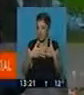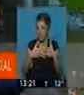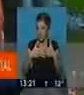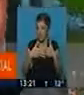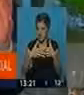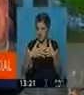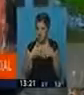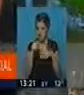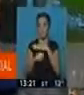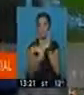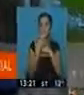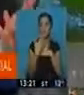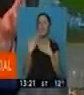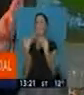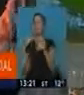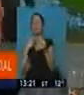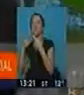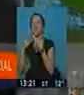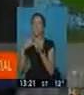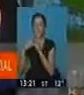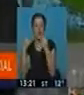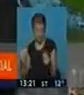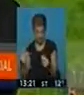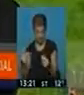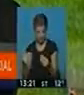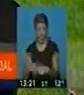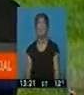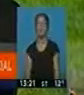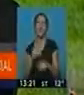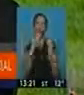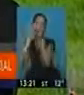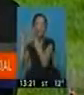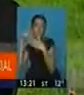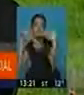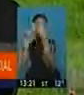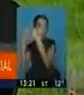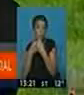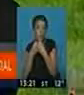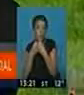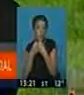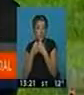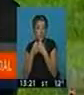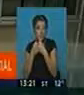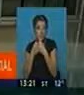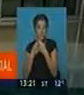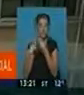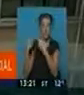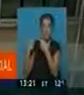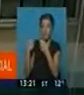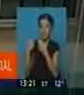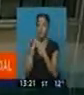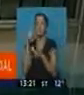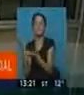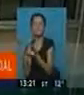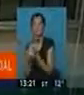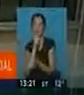aduanera. Un área de libre comercio significa, ¿qué significa un área de libre comercio? Una serie de países que se ponen de acuerdo en derribar las barreras comerciales comunes. Un producto